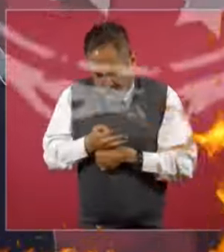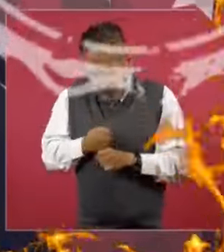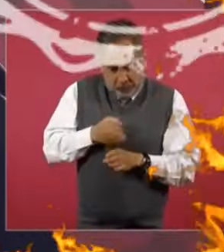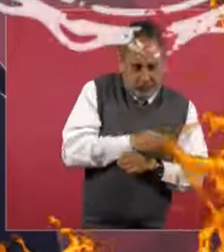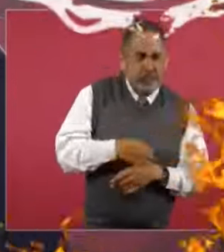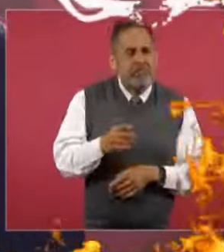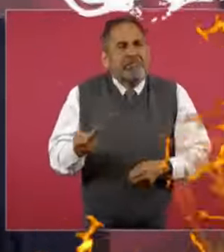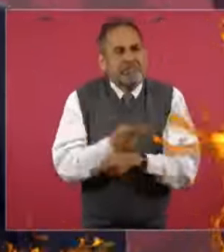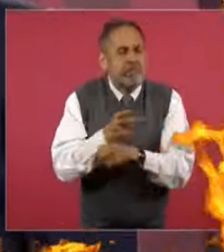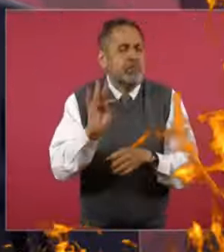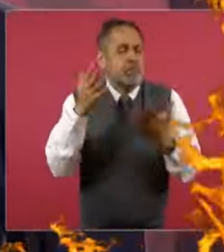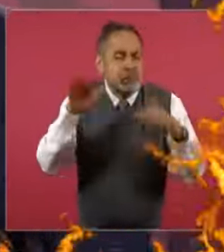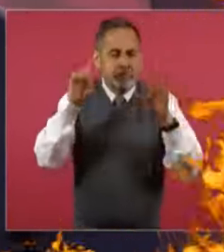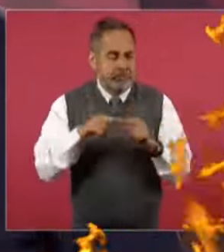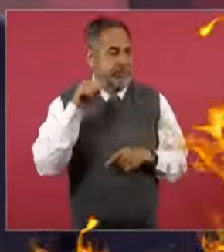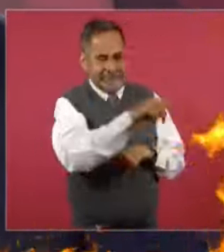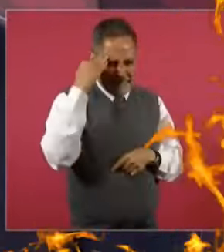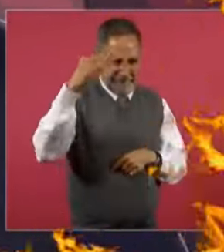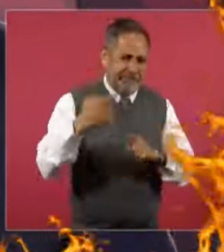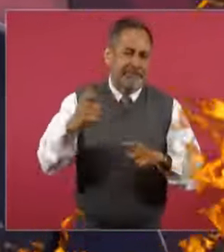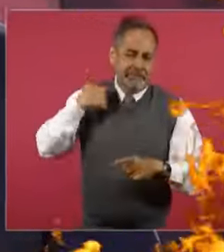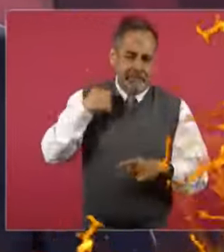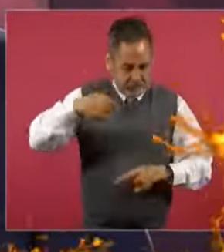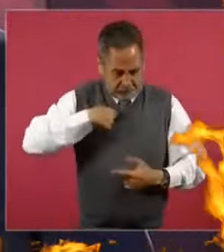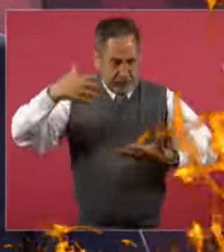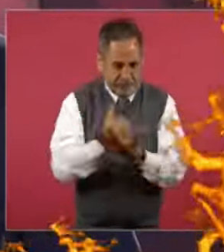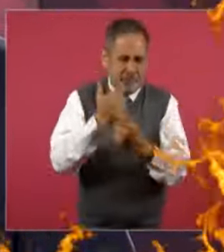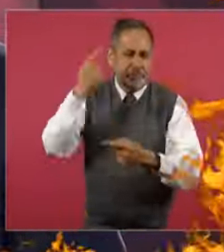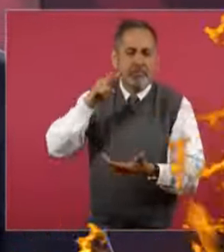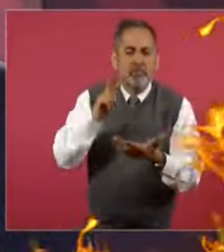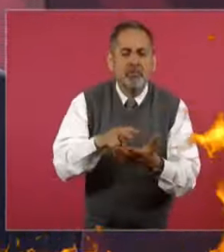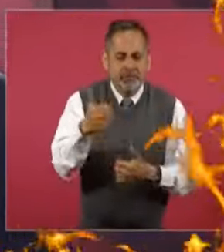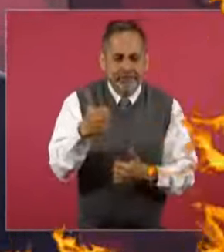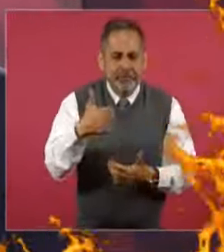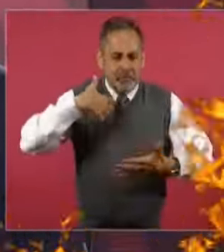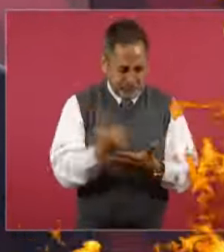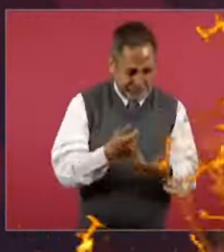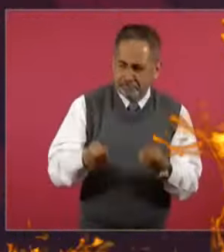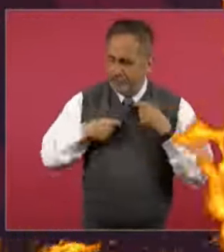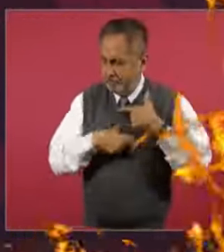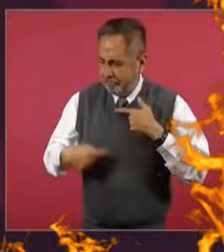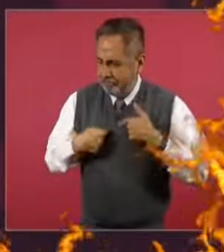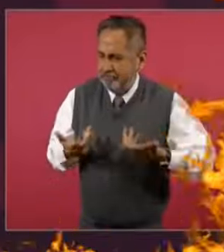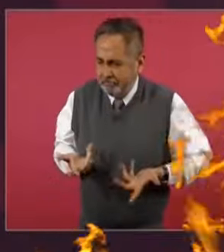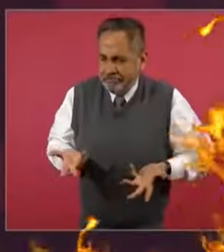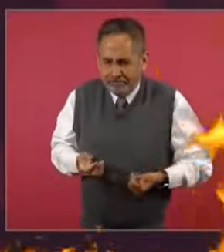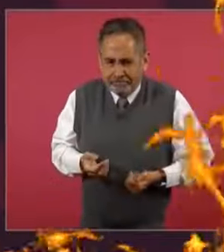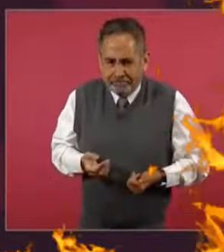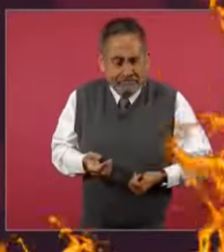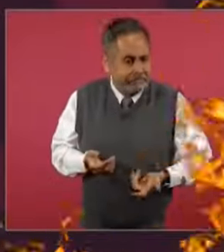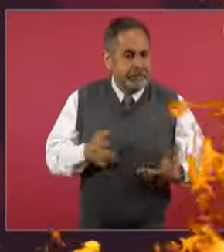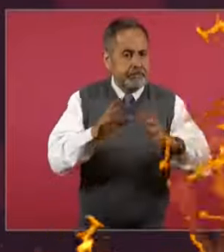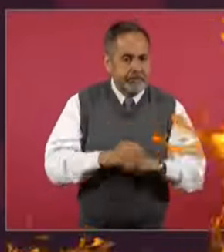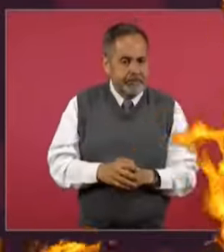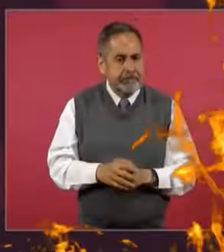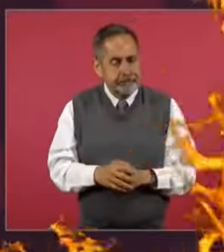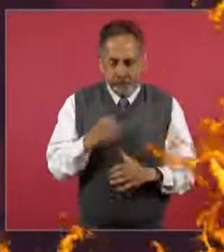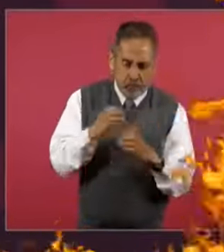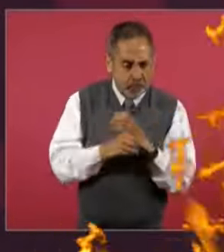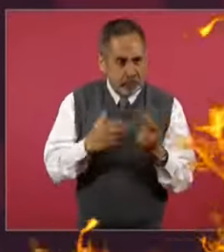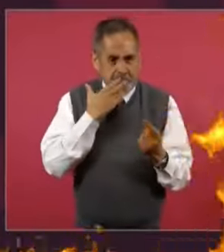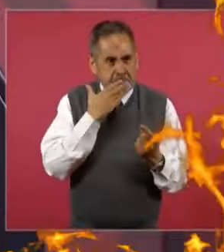¿Qué hubiese pasado si nos hubiesen respetado el triunfo en el 2006? Bueno, de las cosas